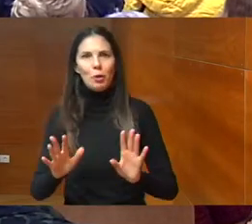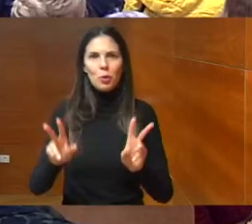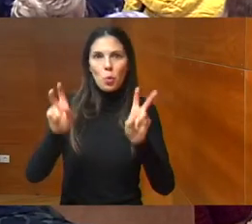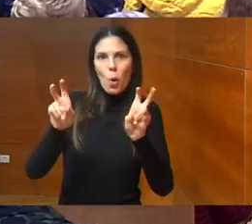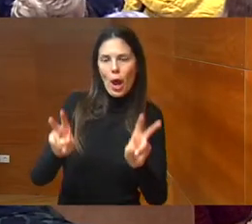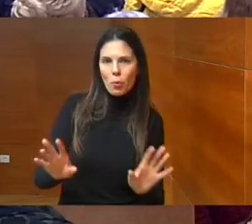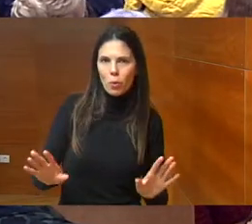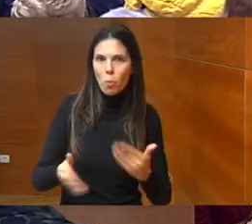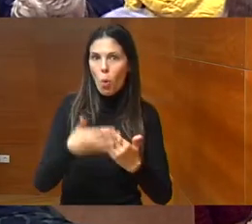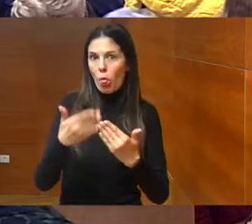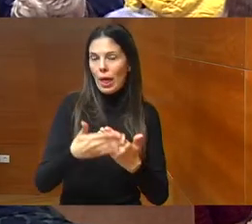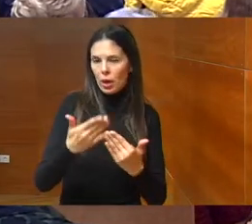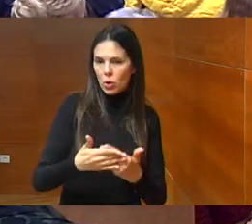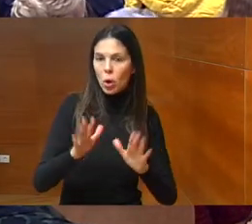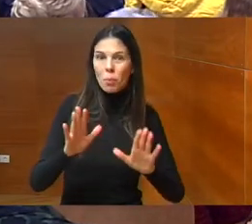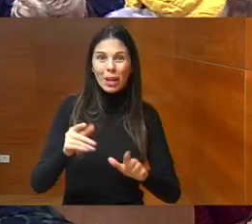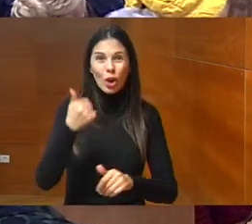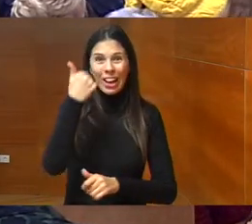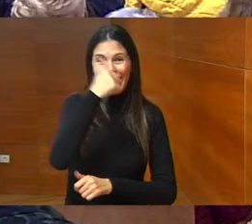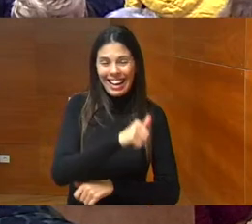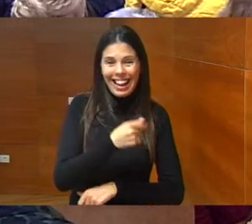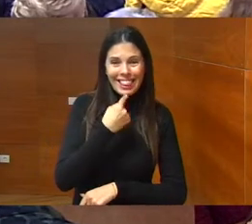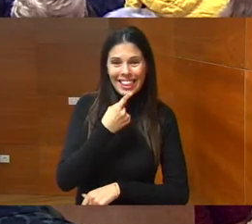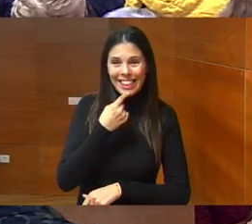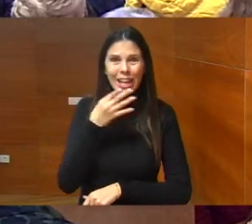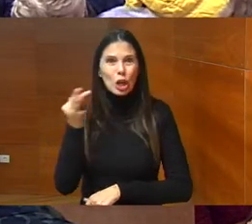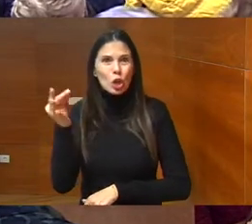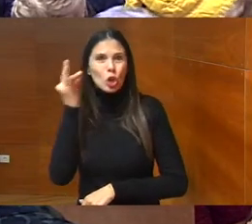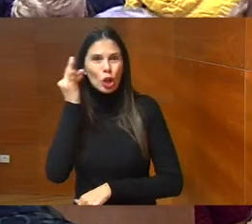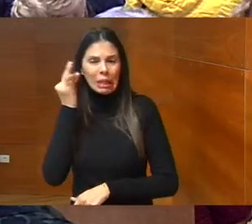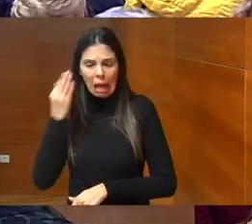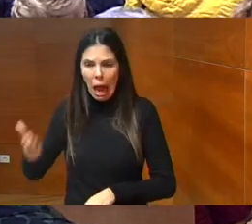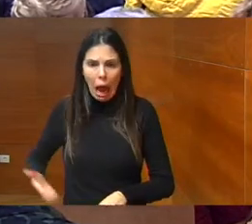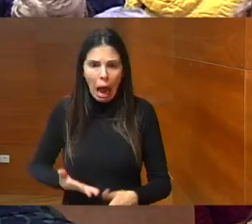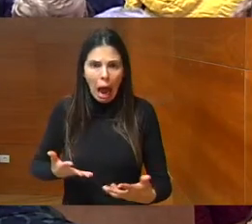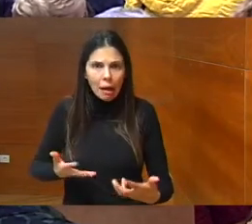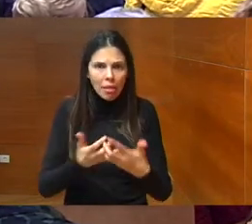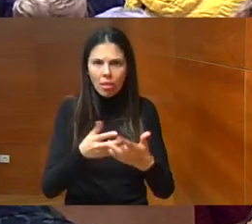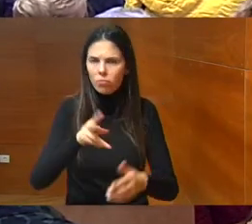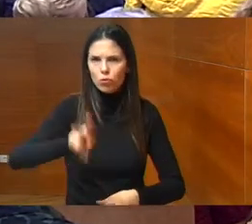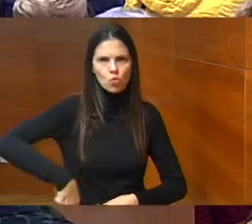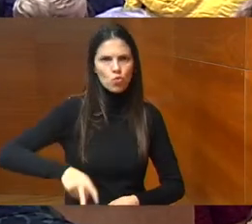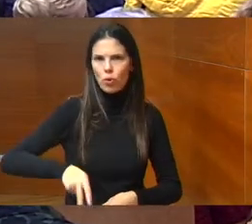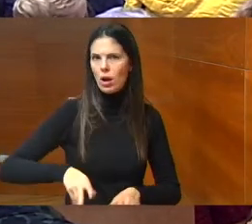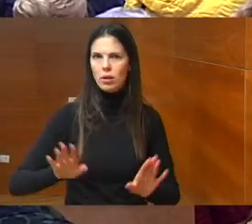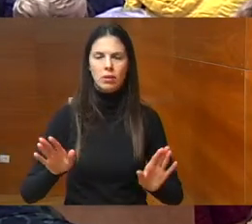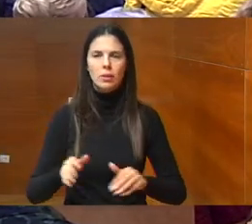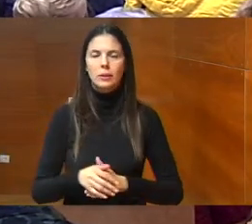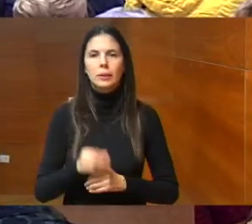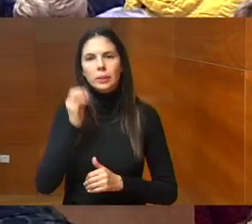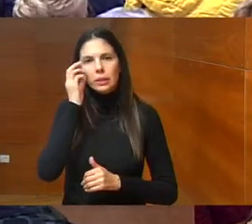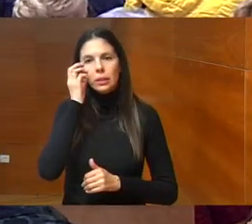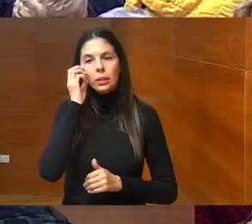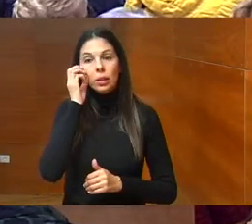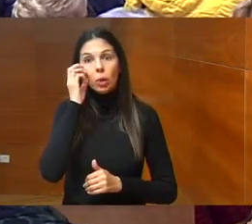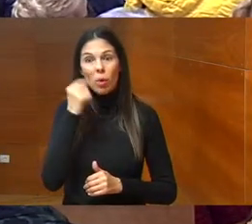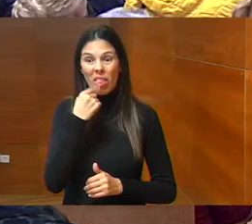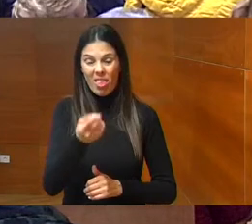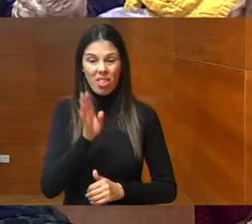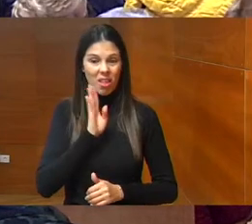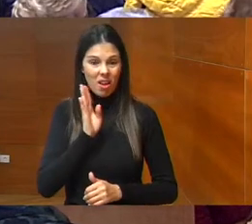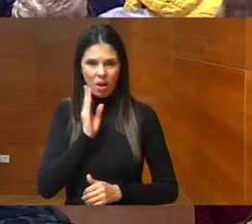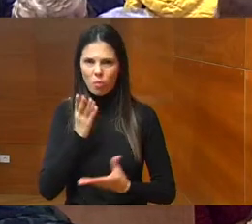que con ella nunca tuvo accidentes que más veces como decía había momentos accidentes